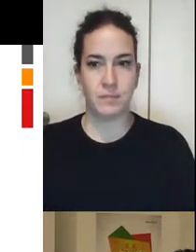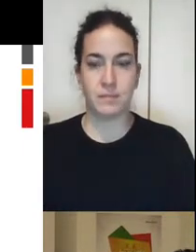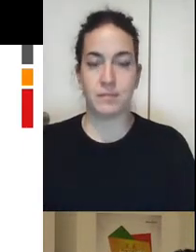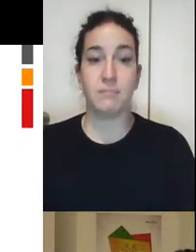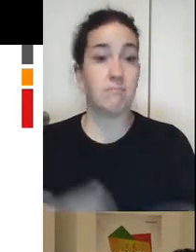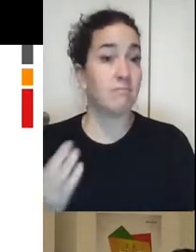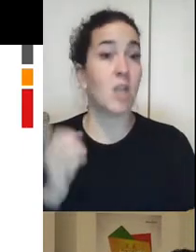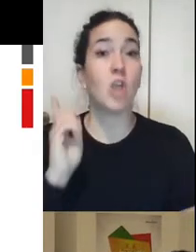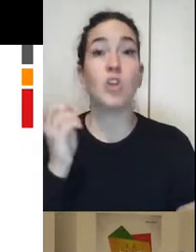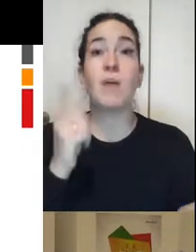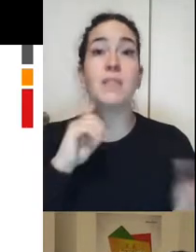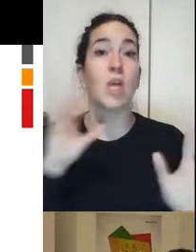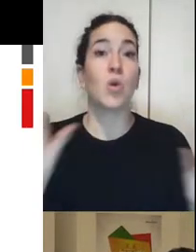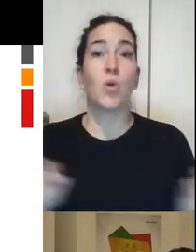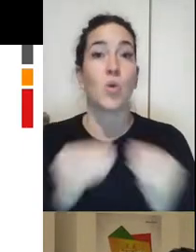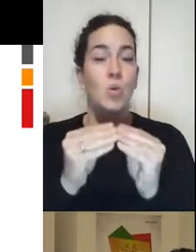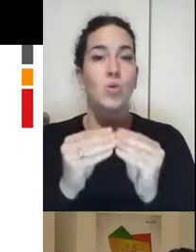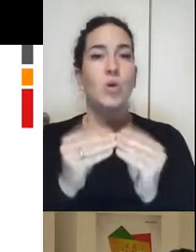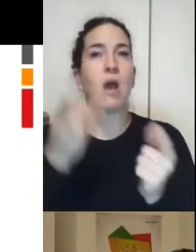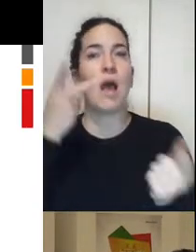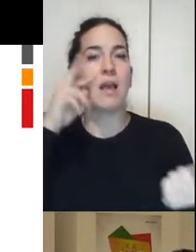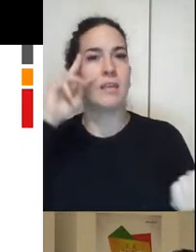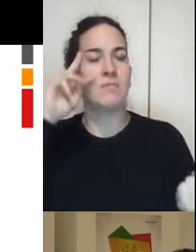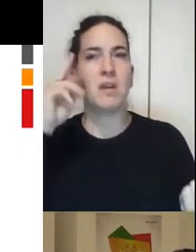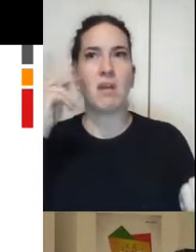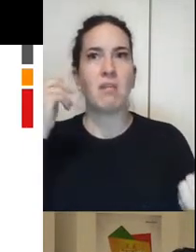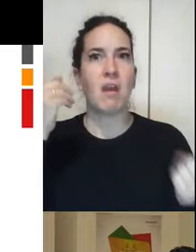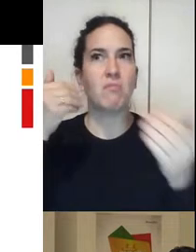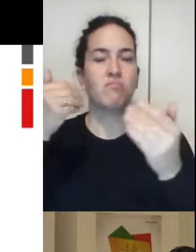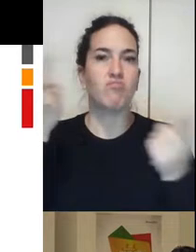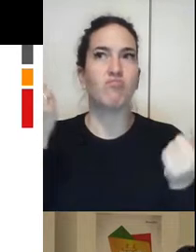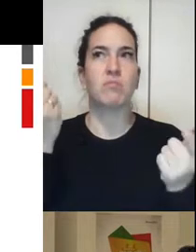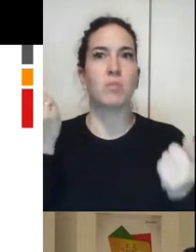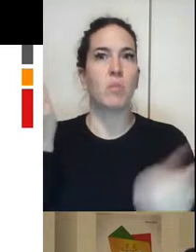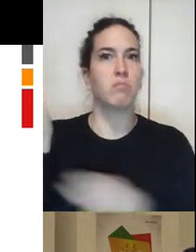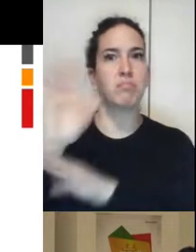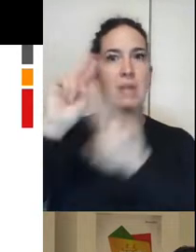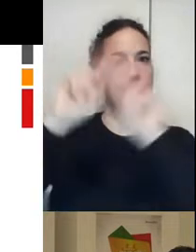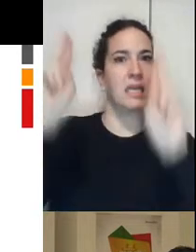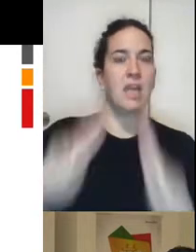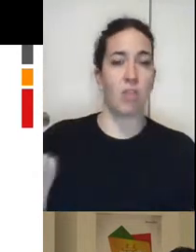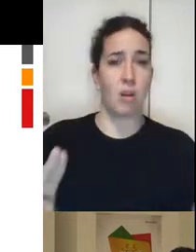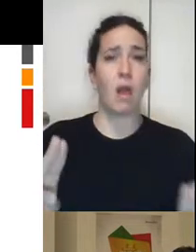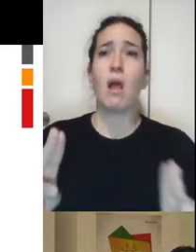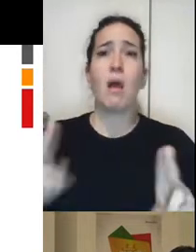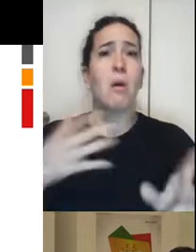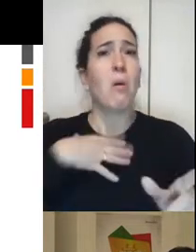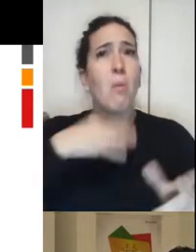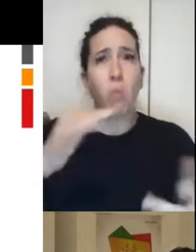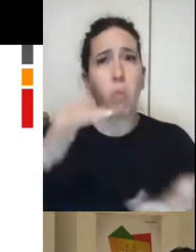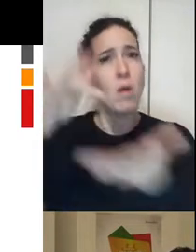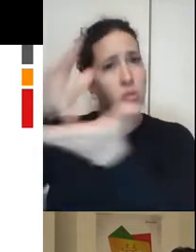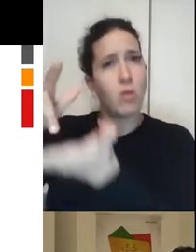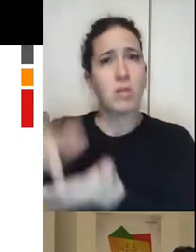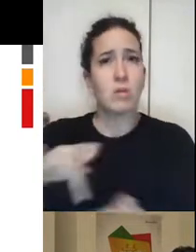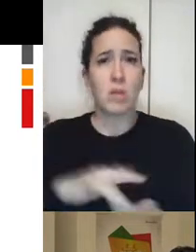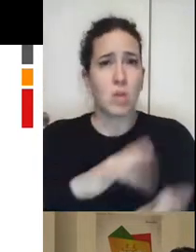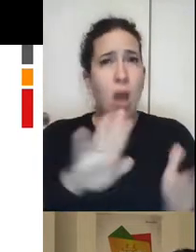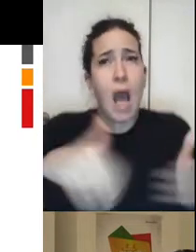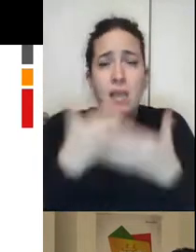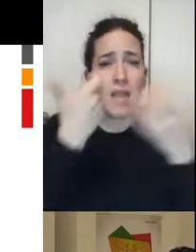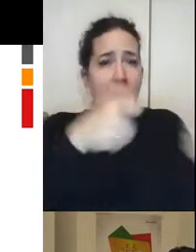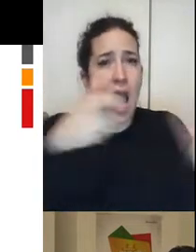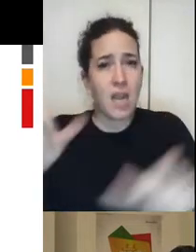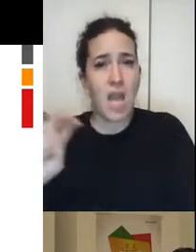Simplemente decir como conclusión que es una experiencia que tiene una gran proyección internacional, que es replicable como herramienta docente, incluso en otras áreas de